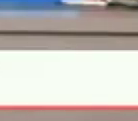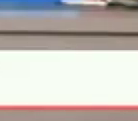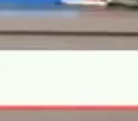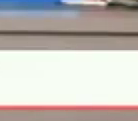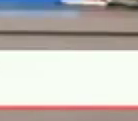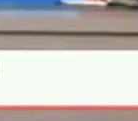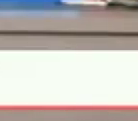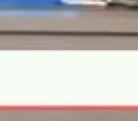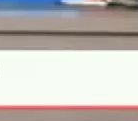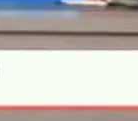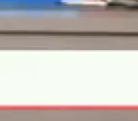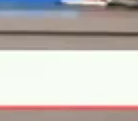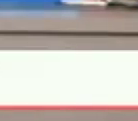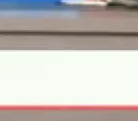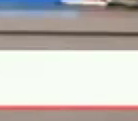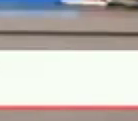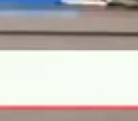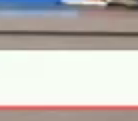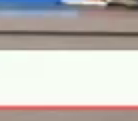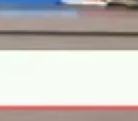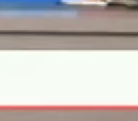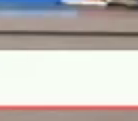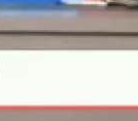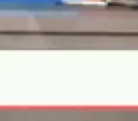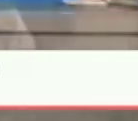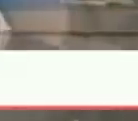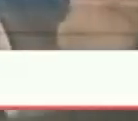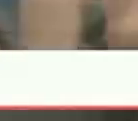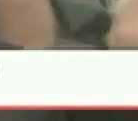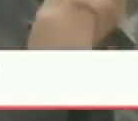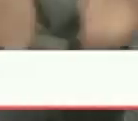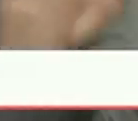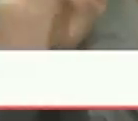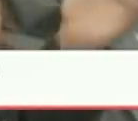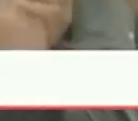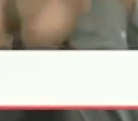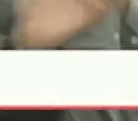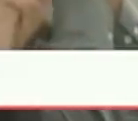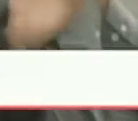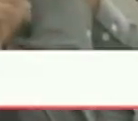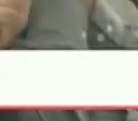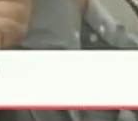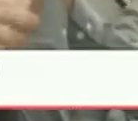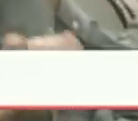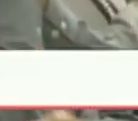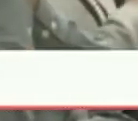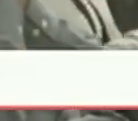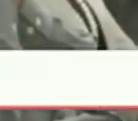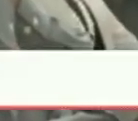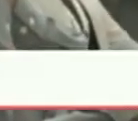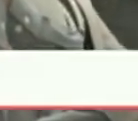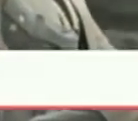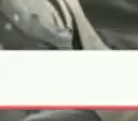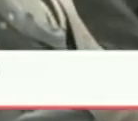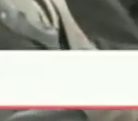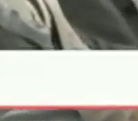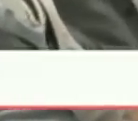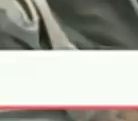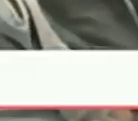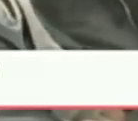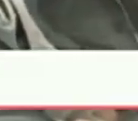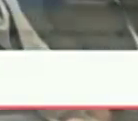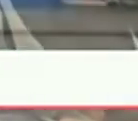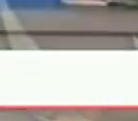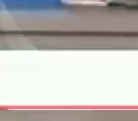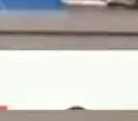del año 2019. 28 de junio del año 2009. 10 años. Ahí